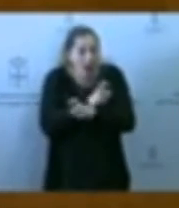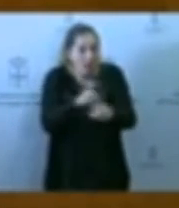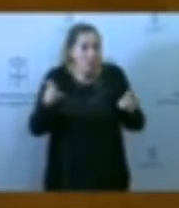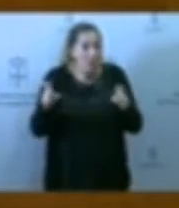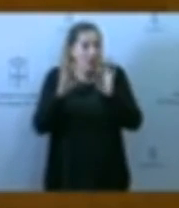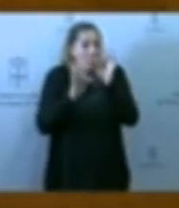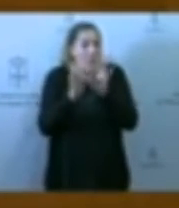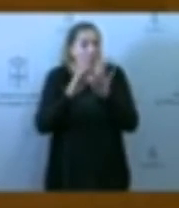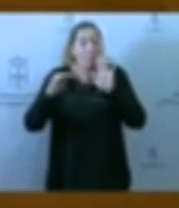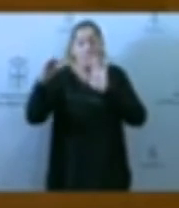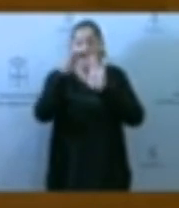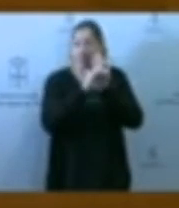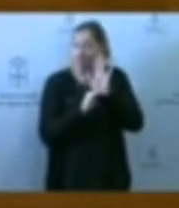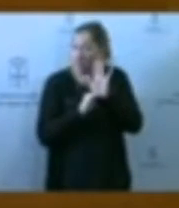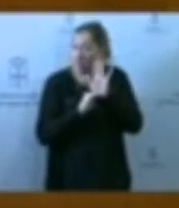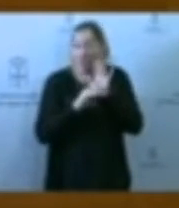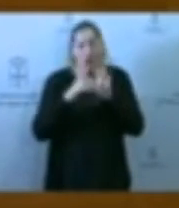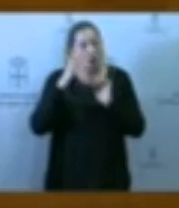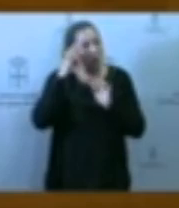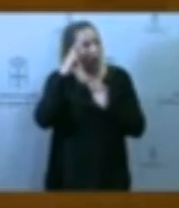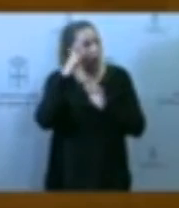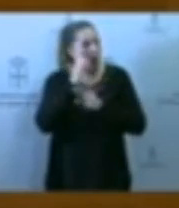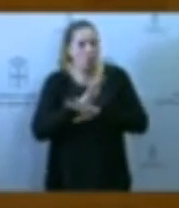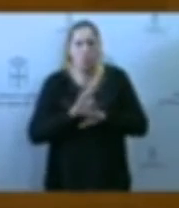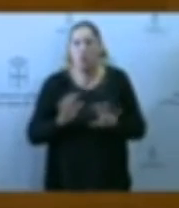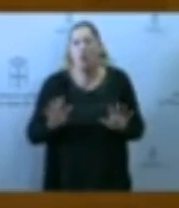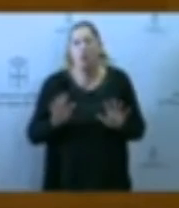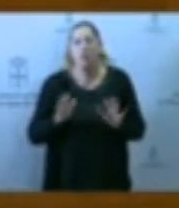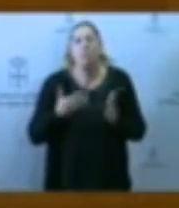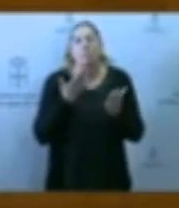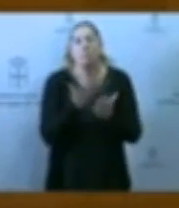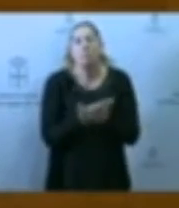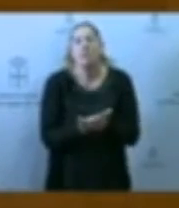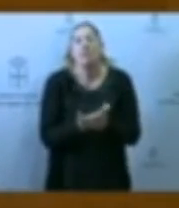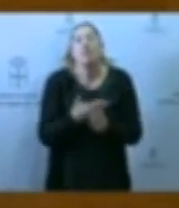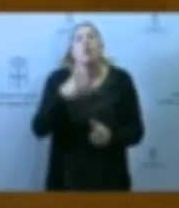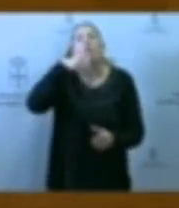una absoluta locura. Por eso les pido el